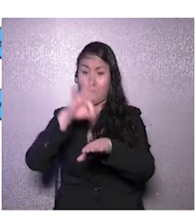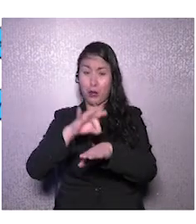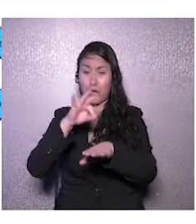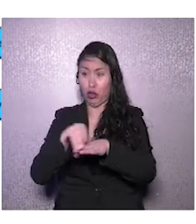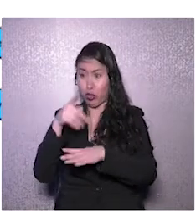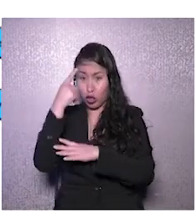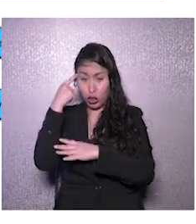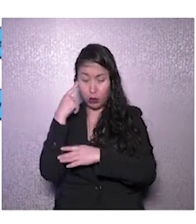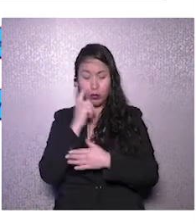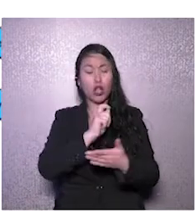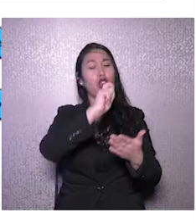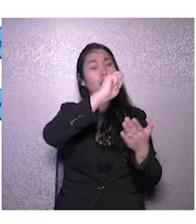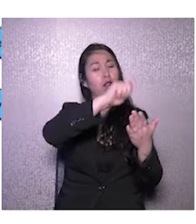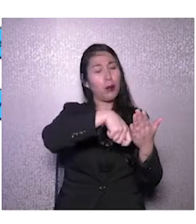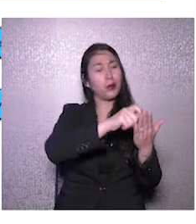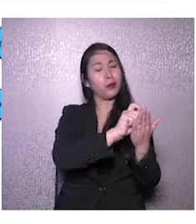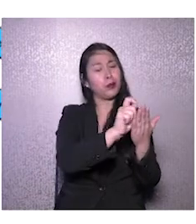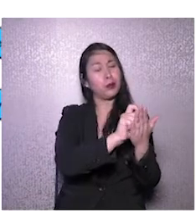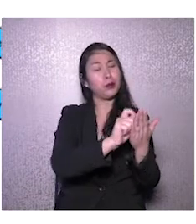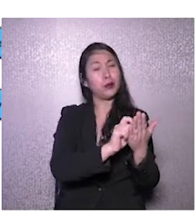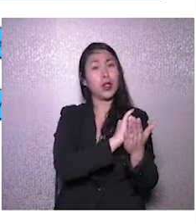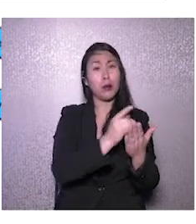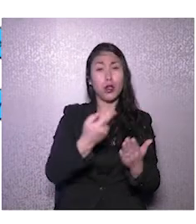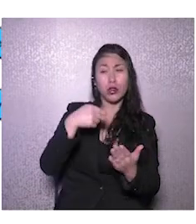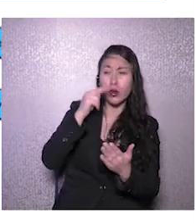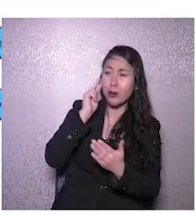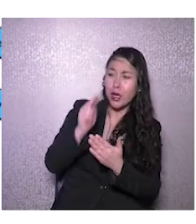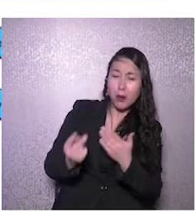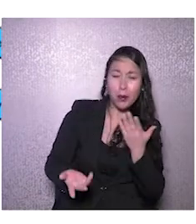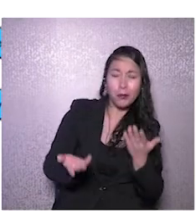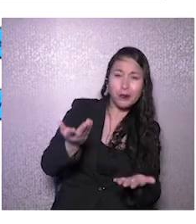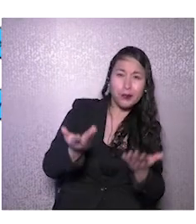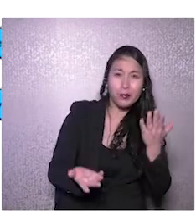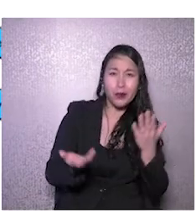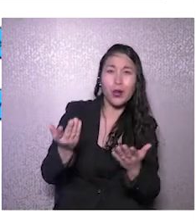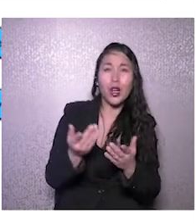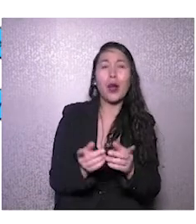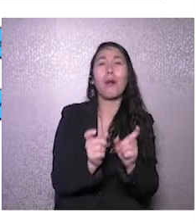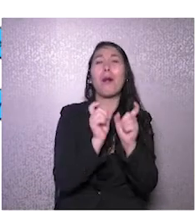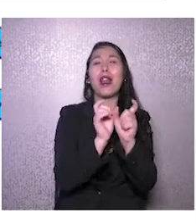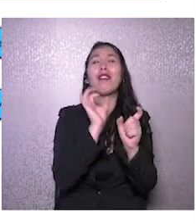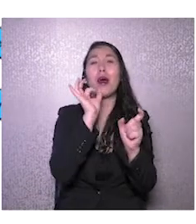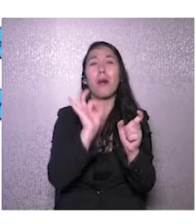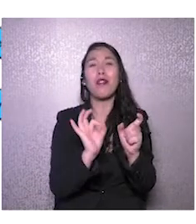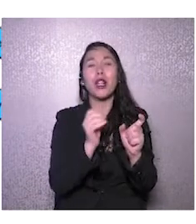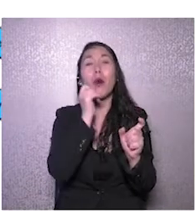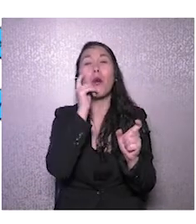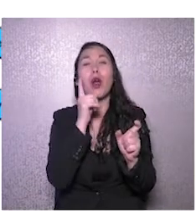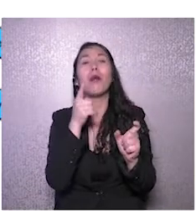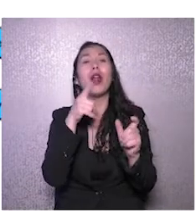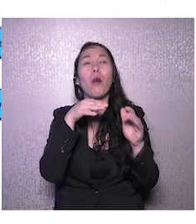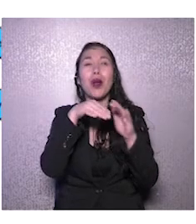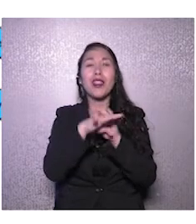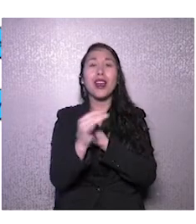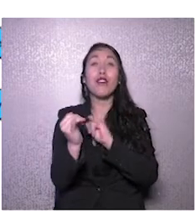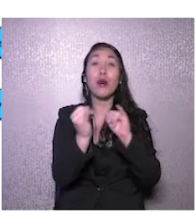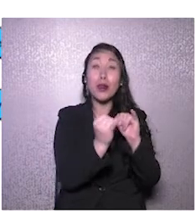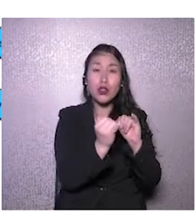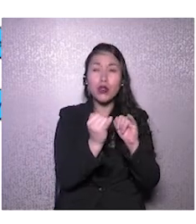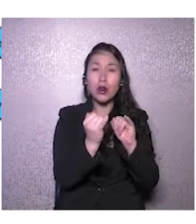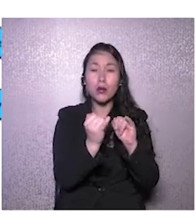tiene. Y nosotros por detrás después hacemos el match con servidores terminológicos para almacenar la información de alguna manera que nos